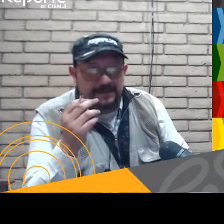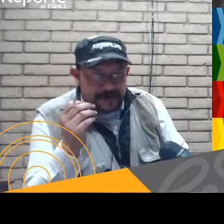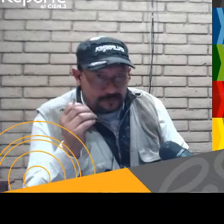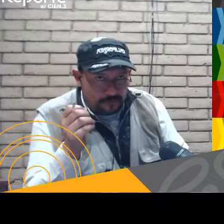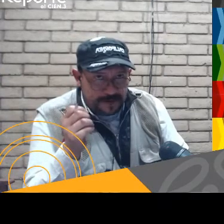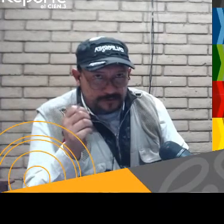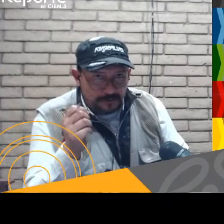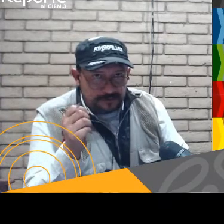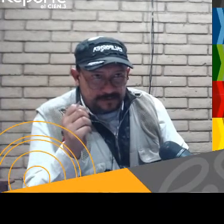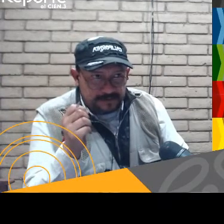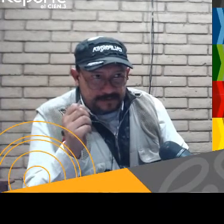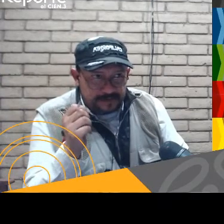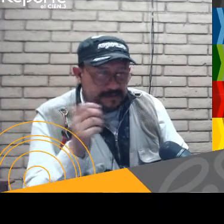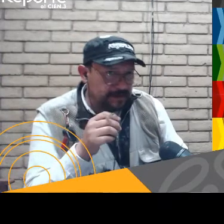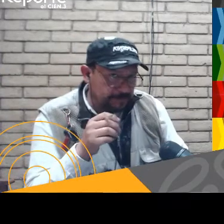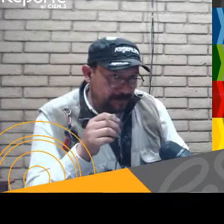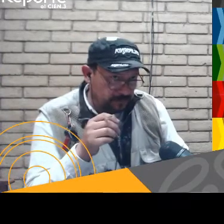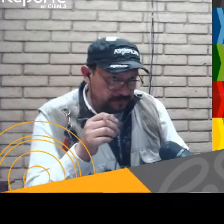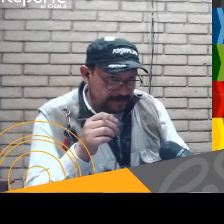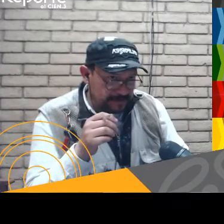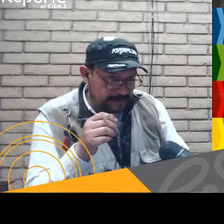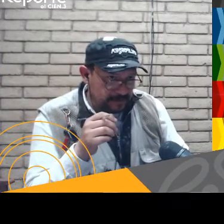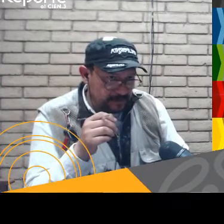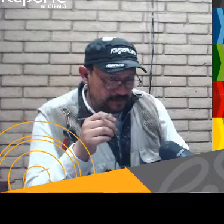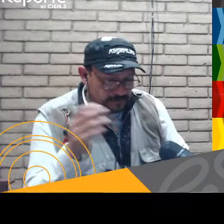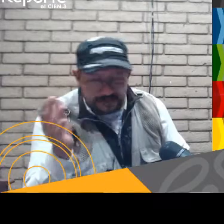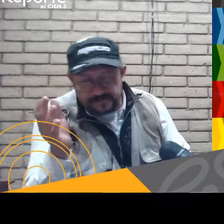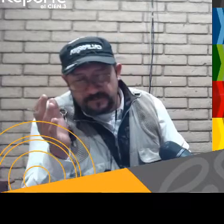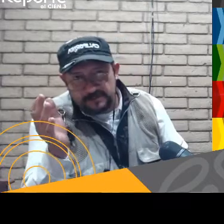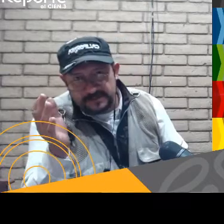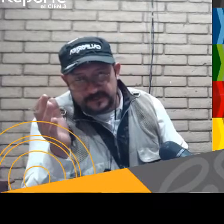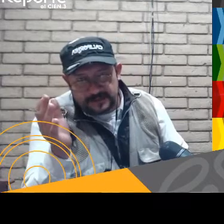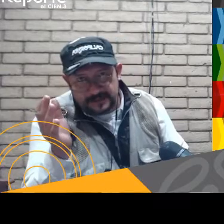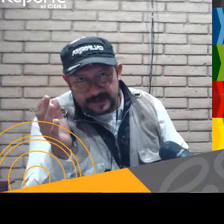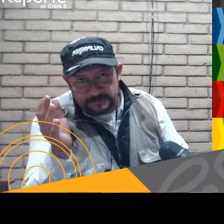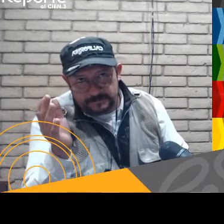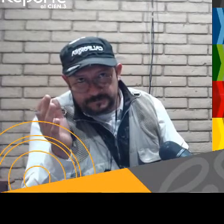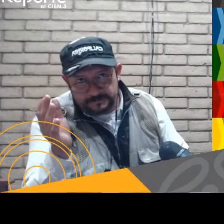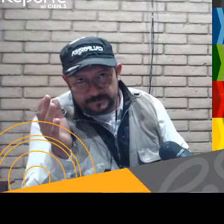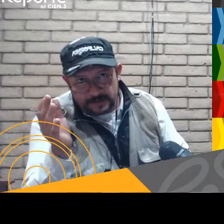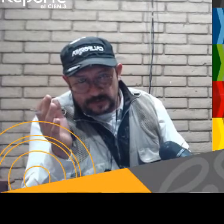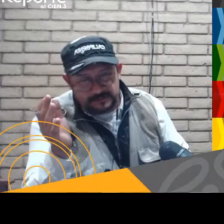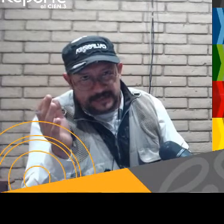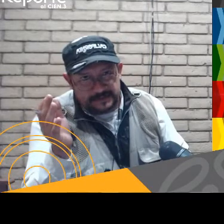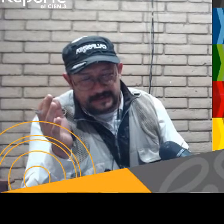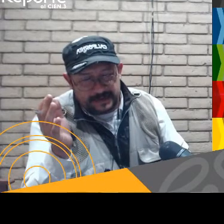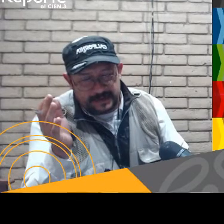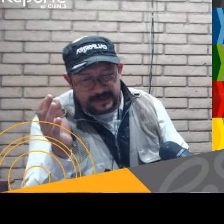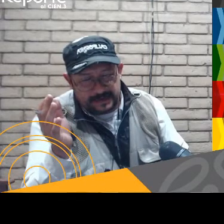el nivel de argumentos y el nivel de preguntas? Usted fórmese su criterio.